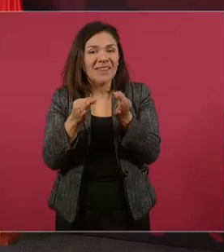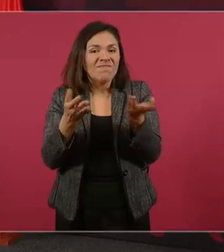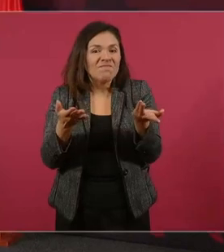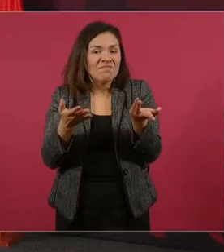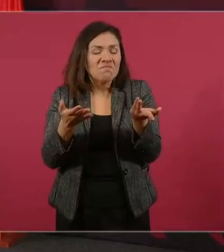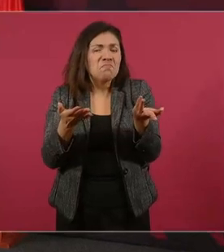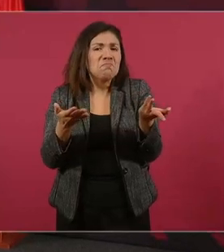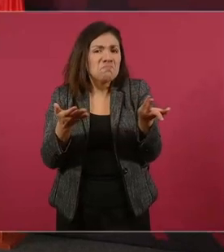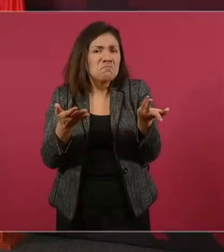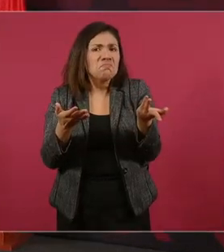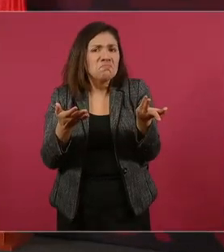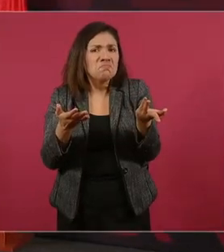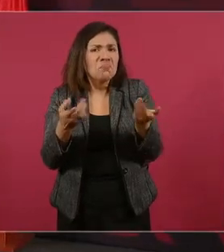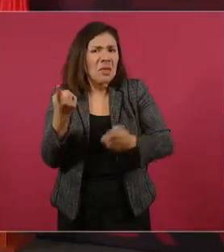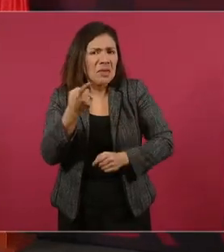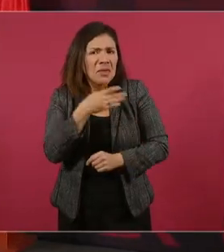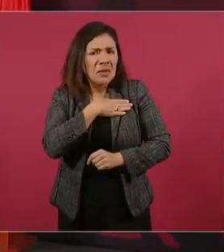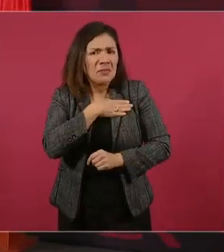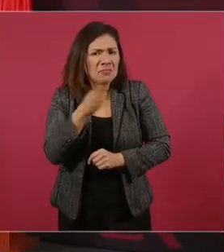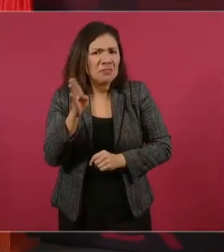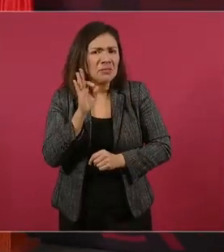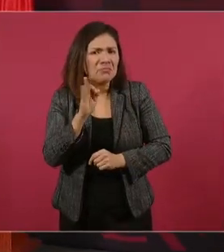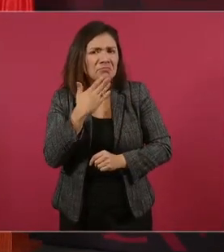Pues qué bueno, ¿no?